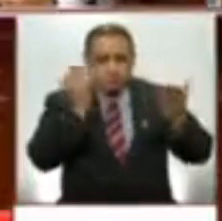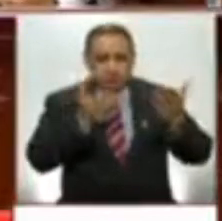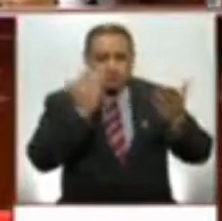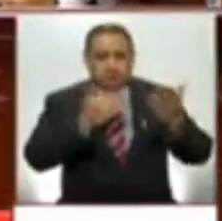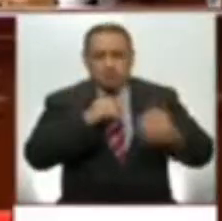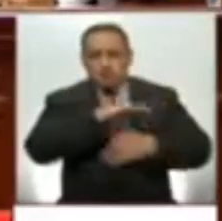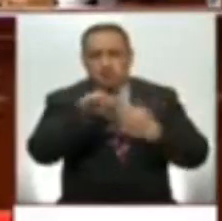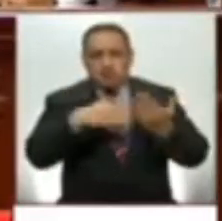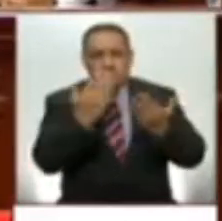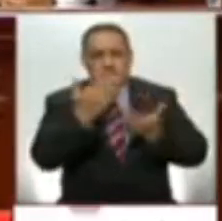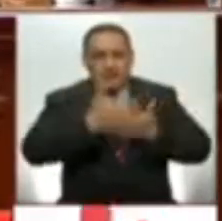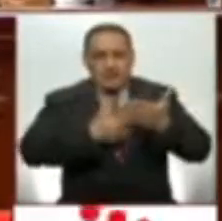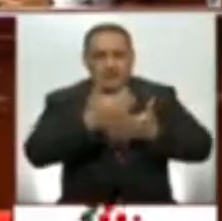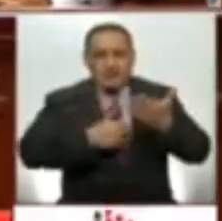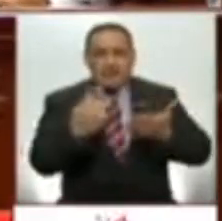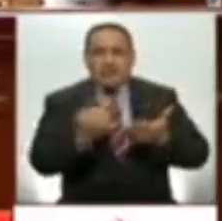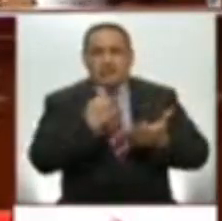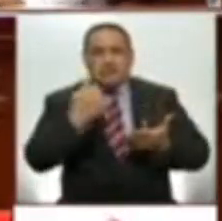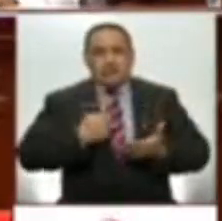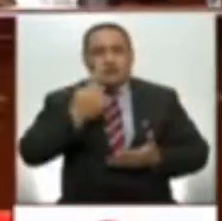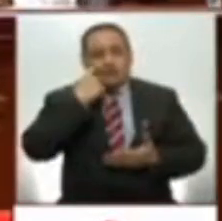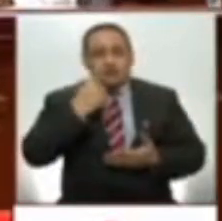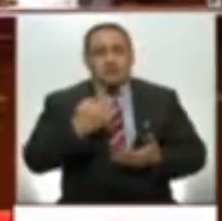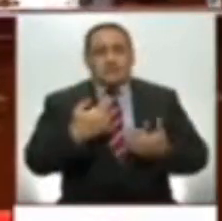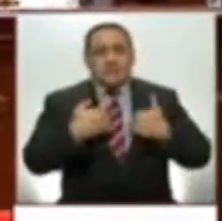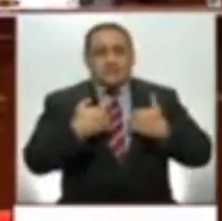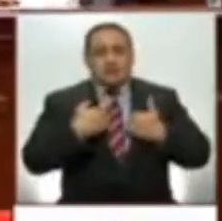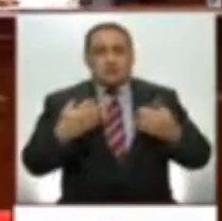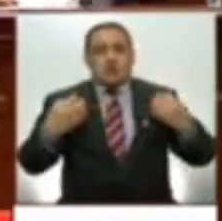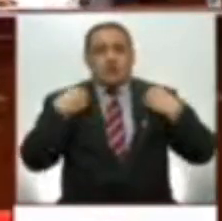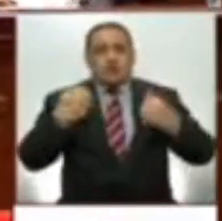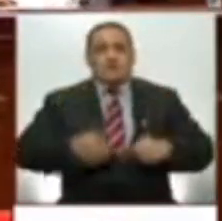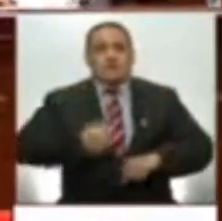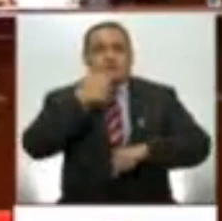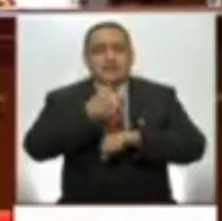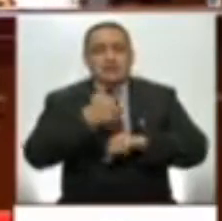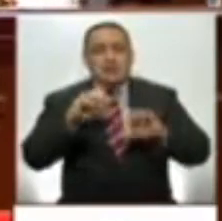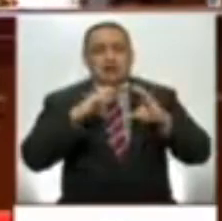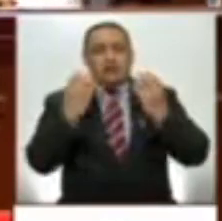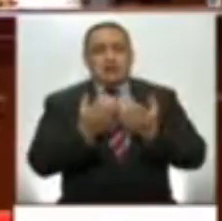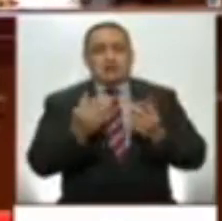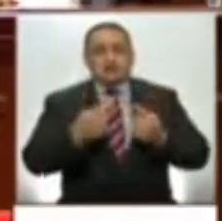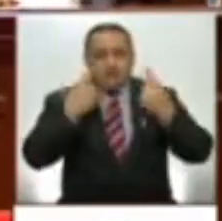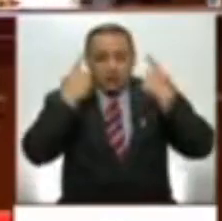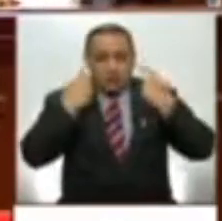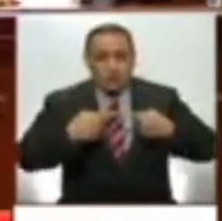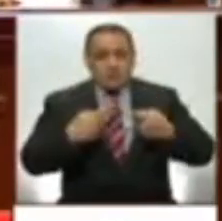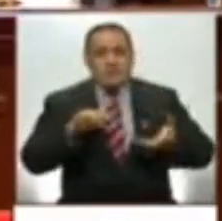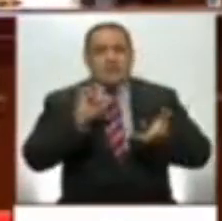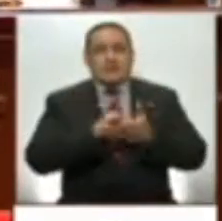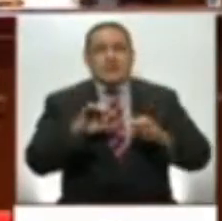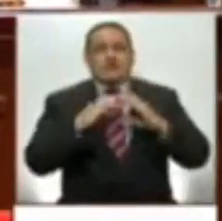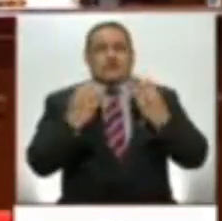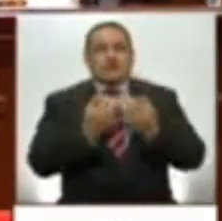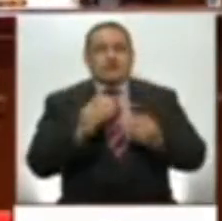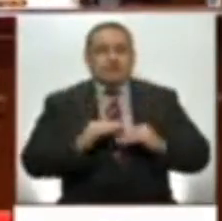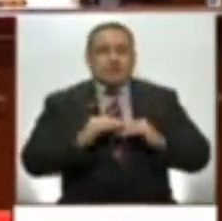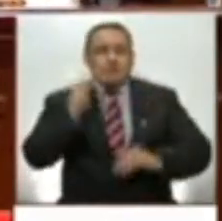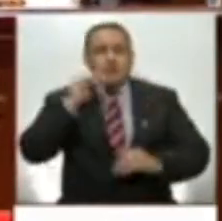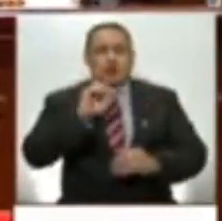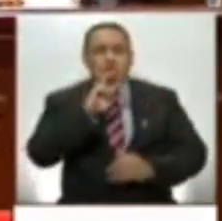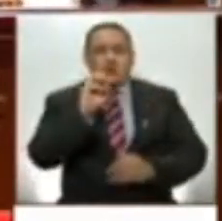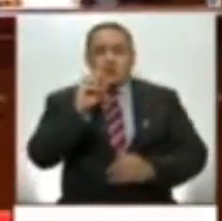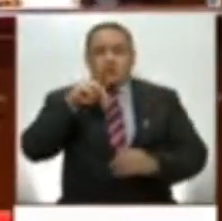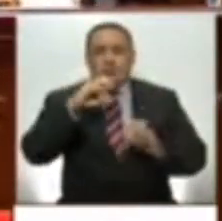documentos nacionales de identidad obtenidos por la Oficialía Mayor del Congreso, se concluye que los congresistas electos Enrique